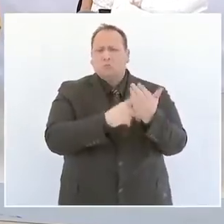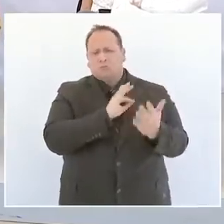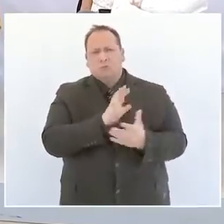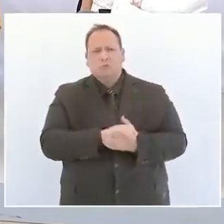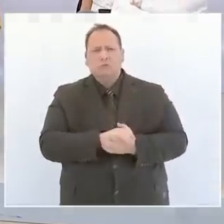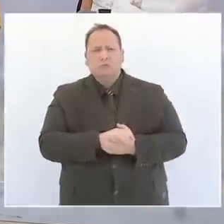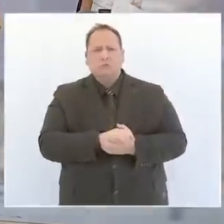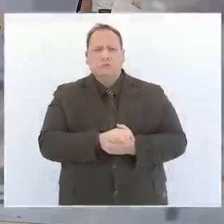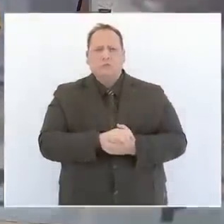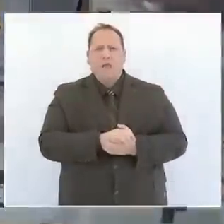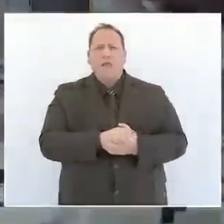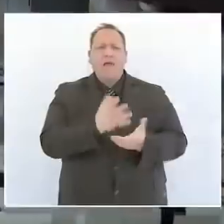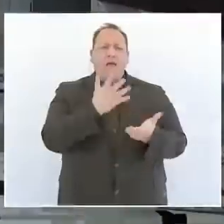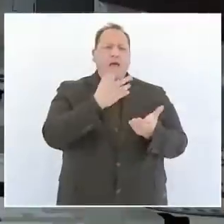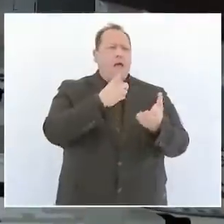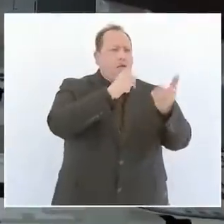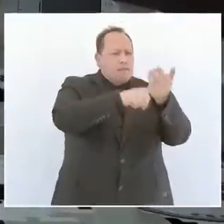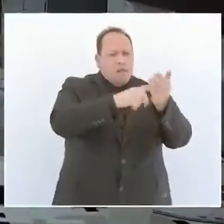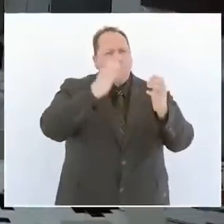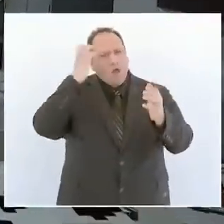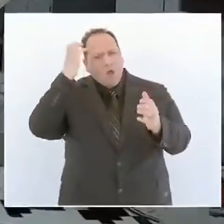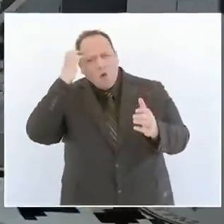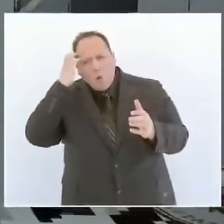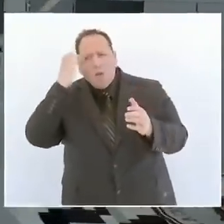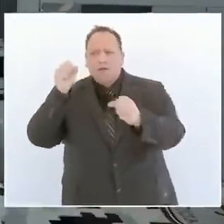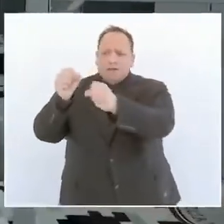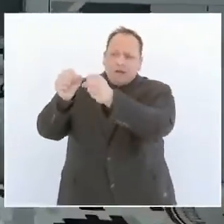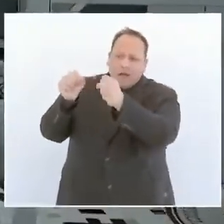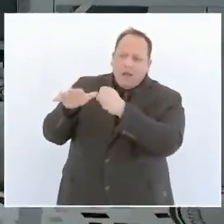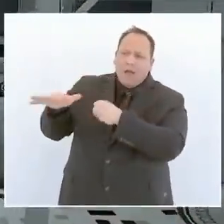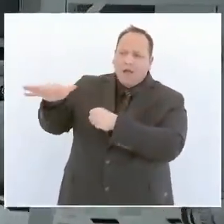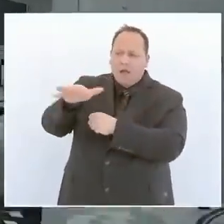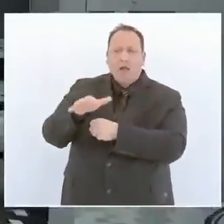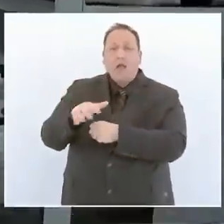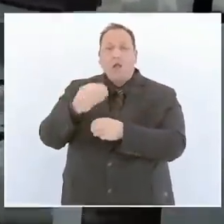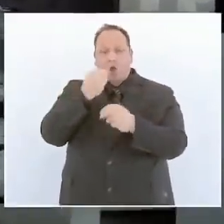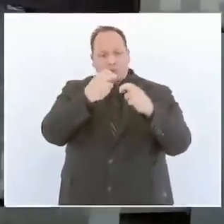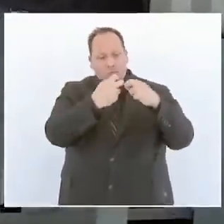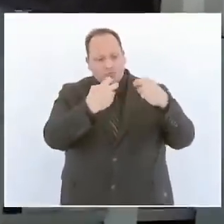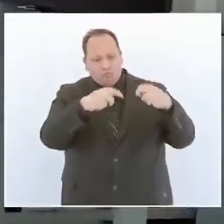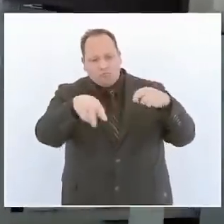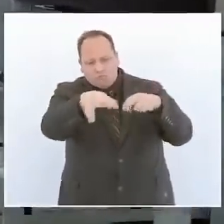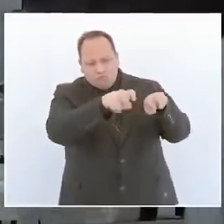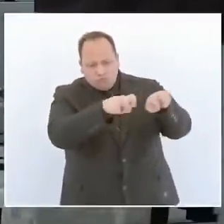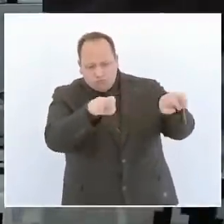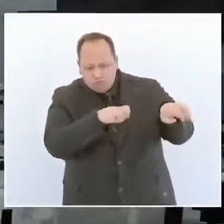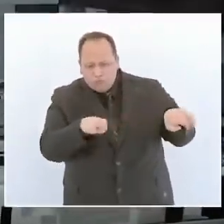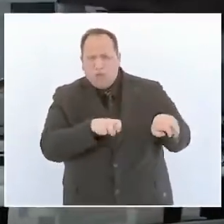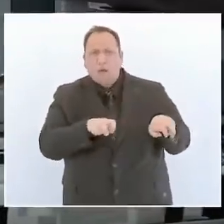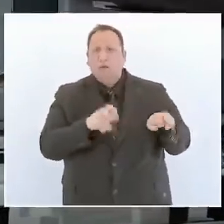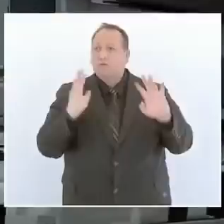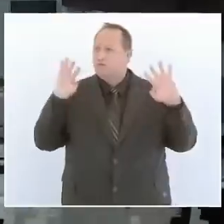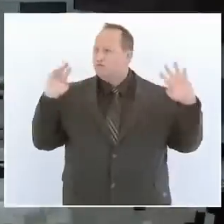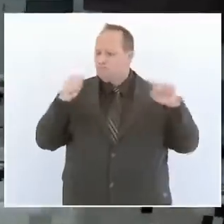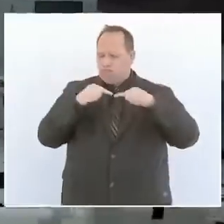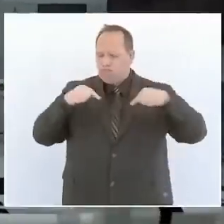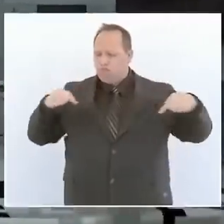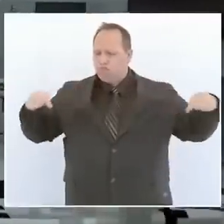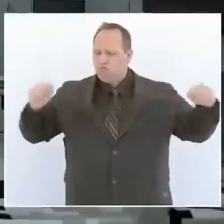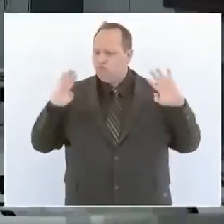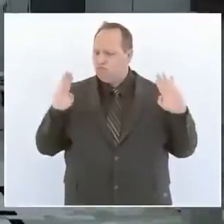con dormitorios, con aula, con comedor, con toda esta barda